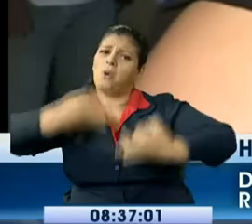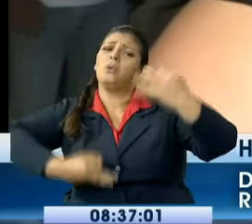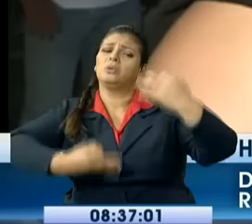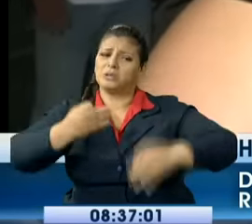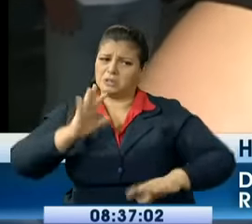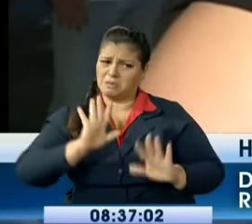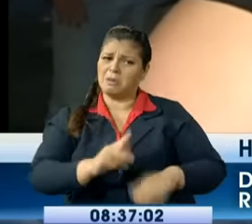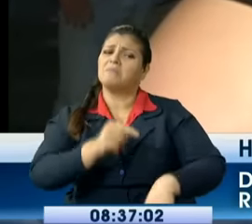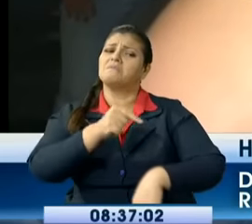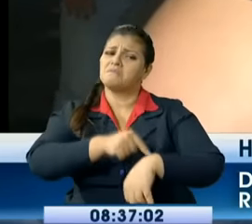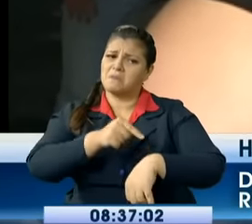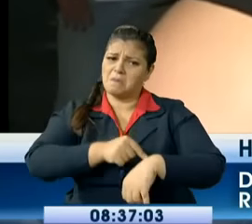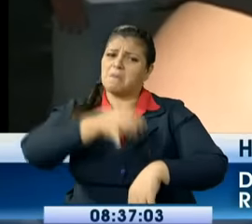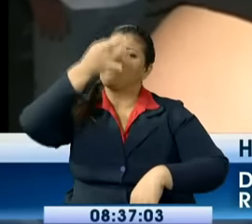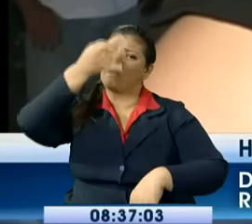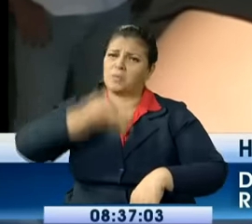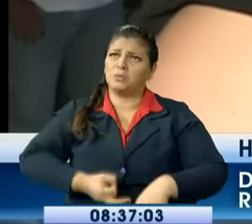y a todos...